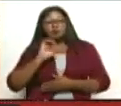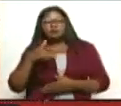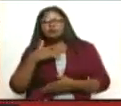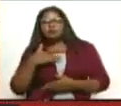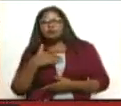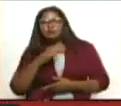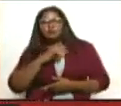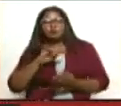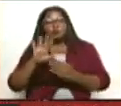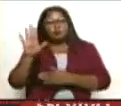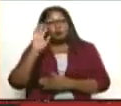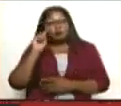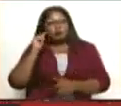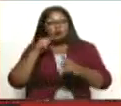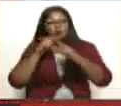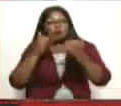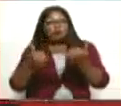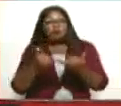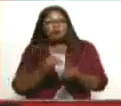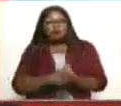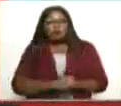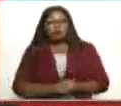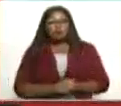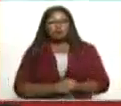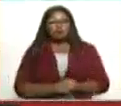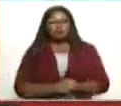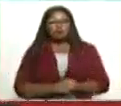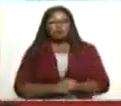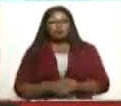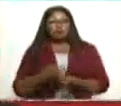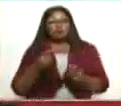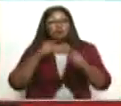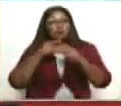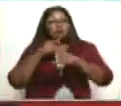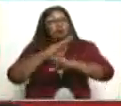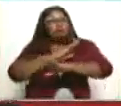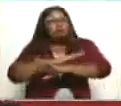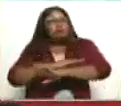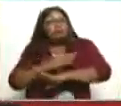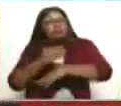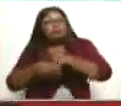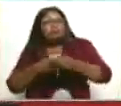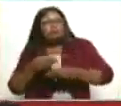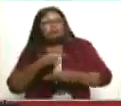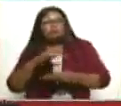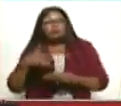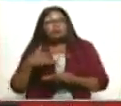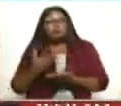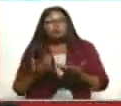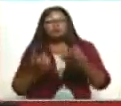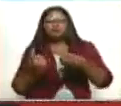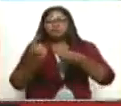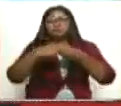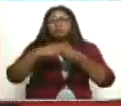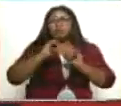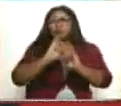es un compromiso y es una acción de nosotros nos sentimos involucrados